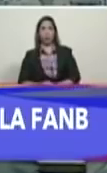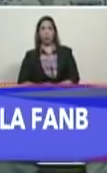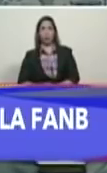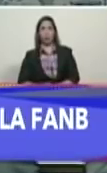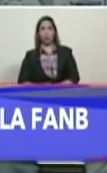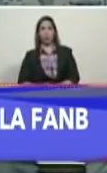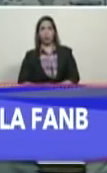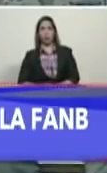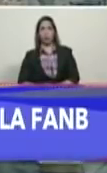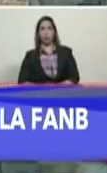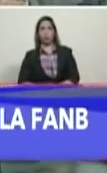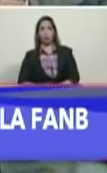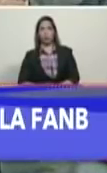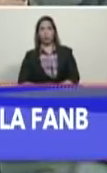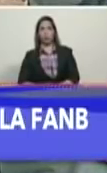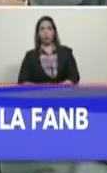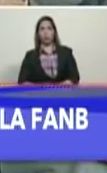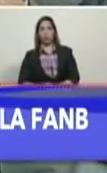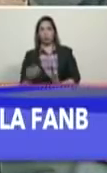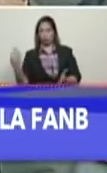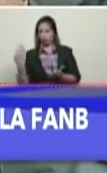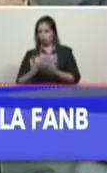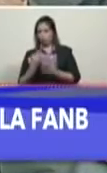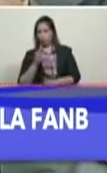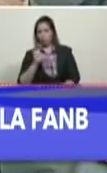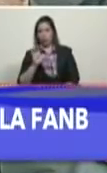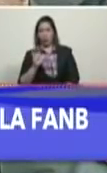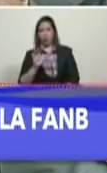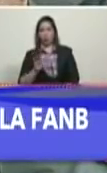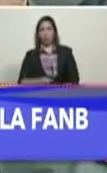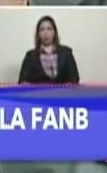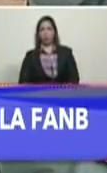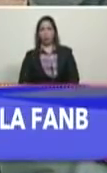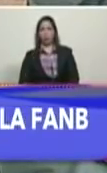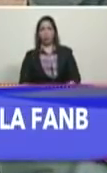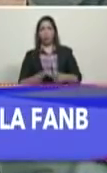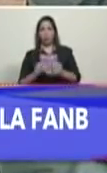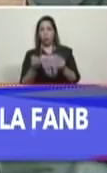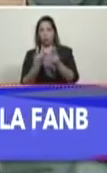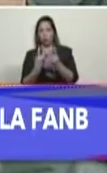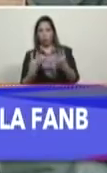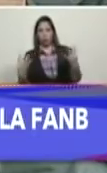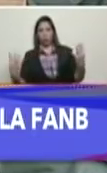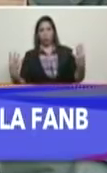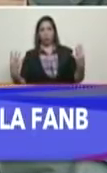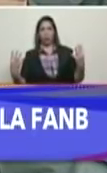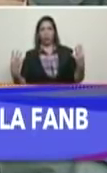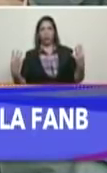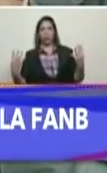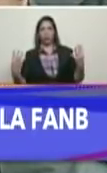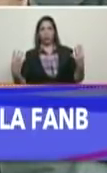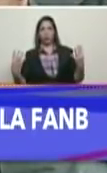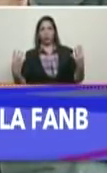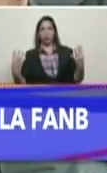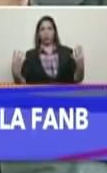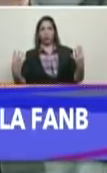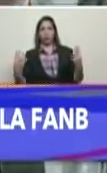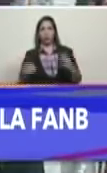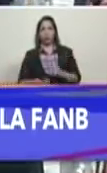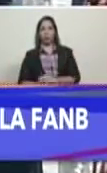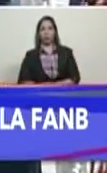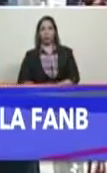le entrega diariamente a la patria. A todos los jefes militares, porque estamos construyendo algo nuevo.